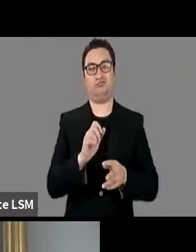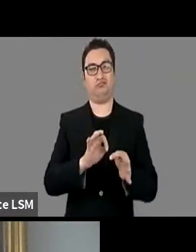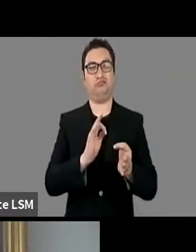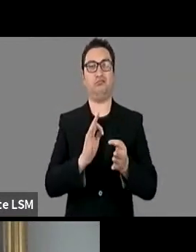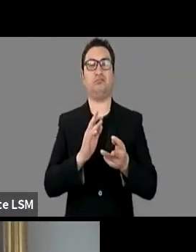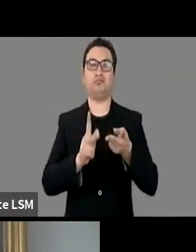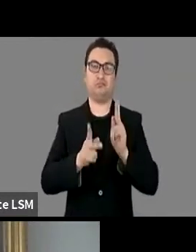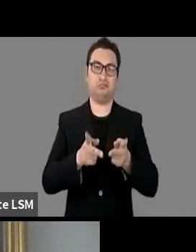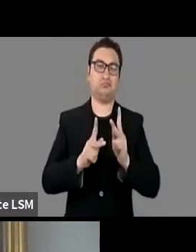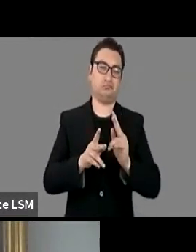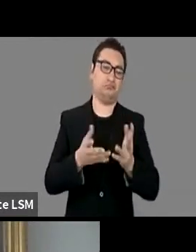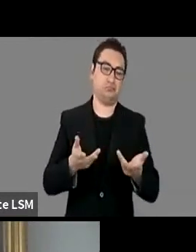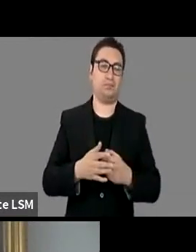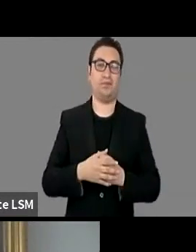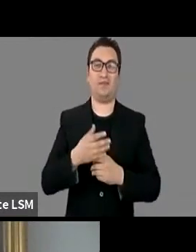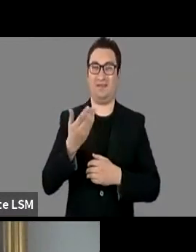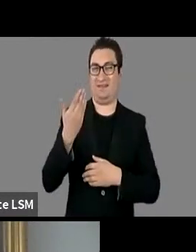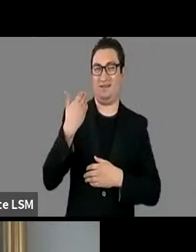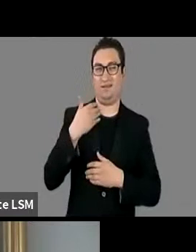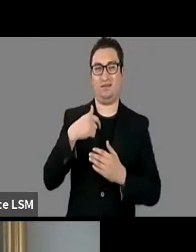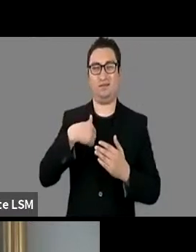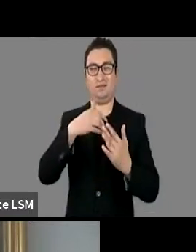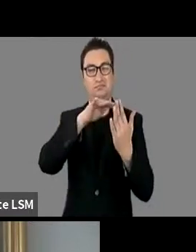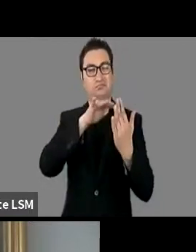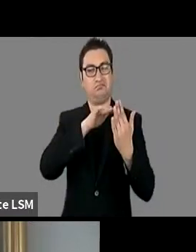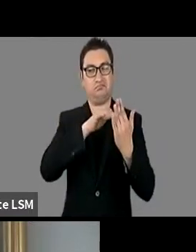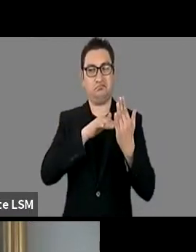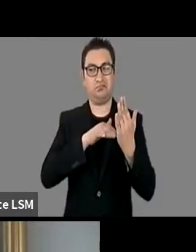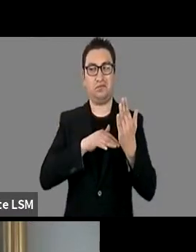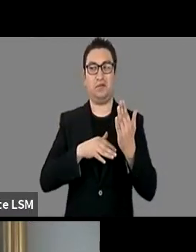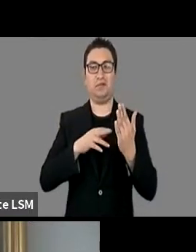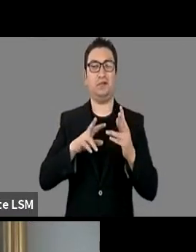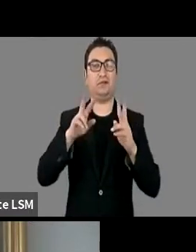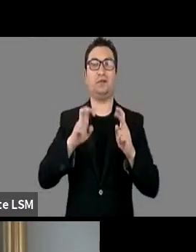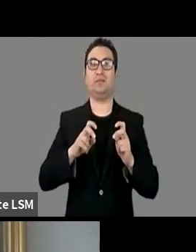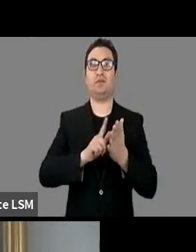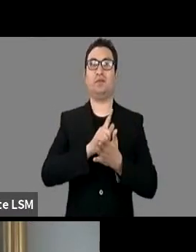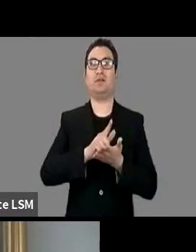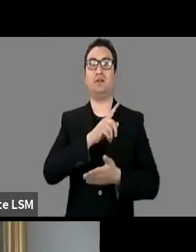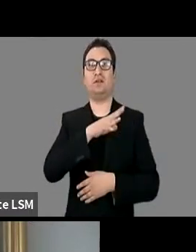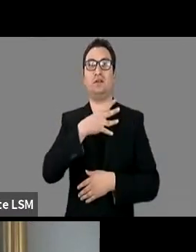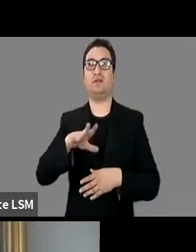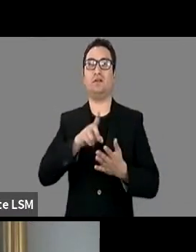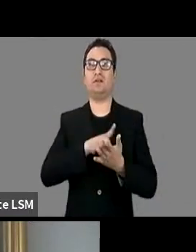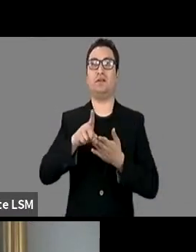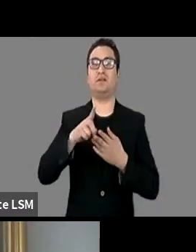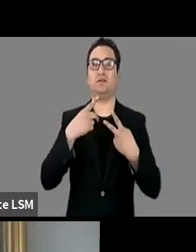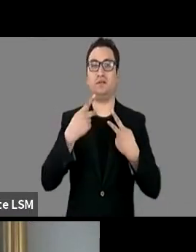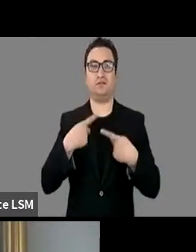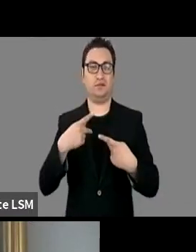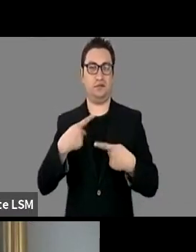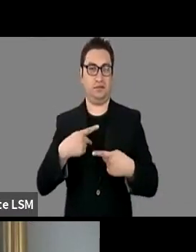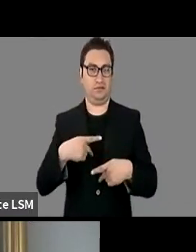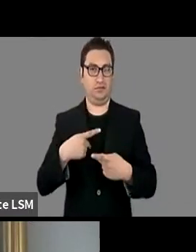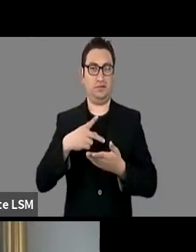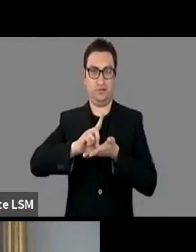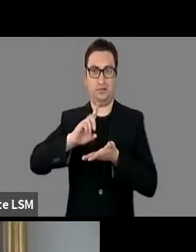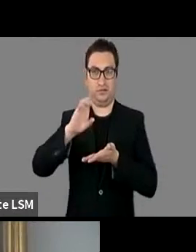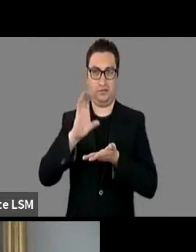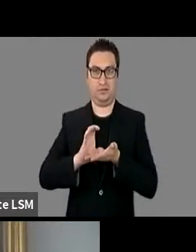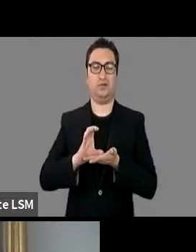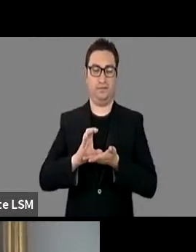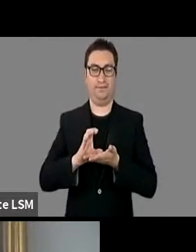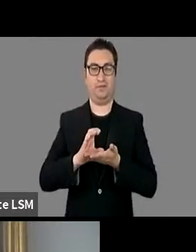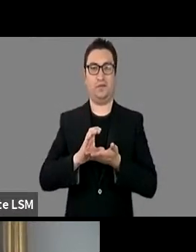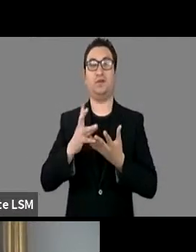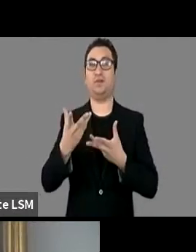estuve leyendo en estos días lo que es la Ley General de Derechos de las Personas con Discapacidad y su Inclusión Social de